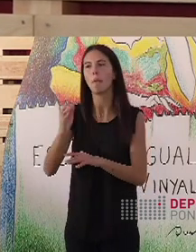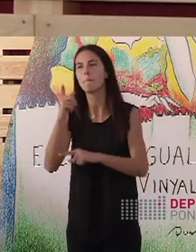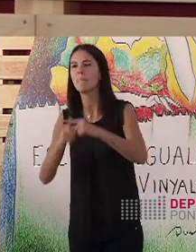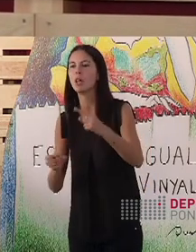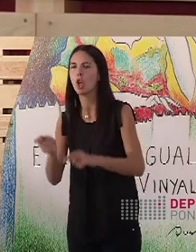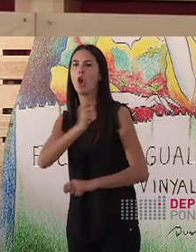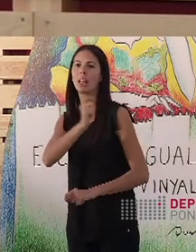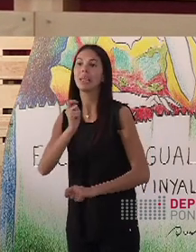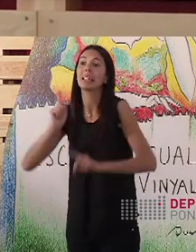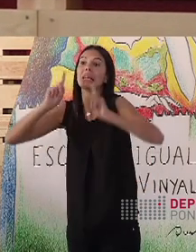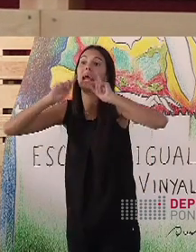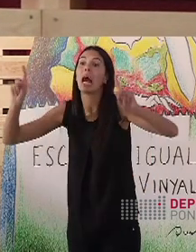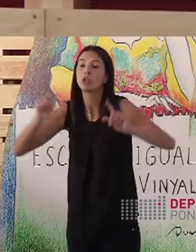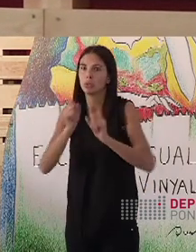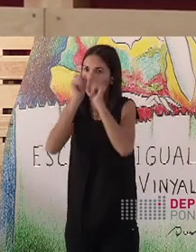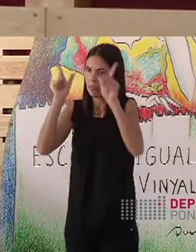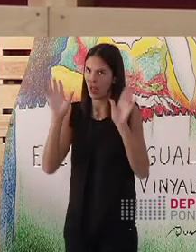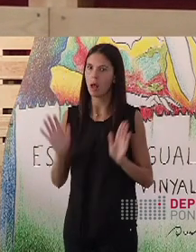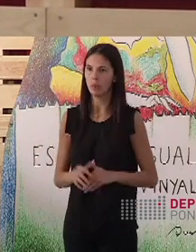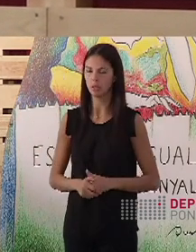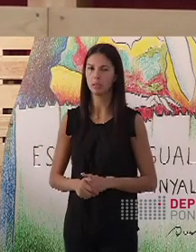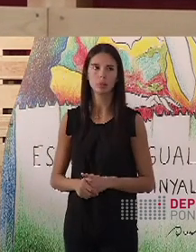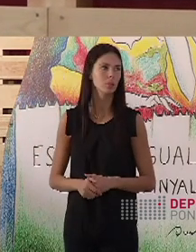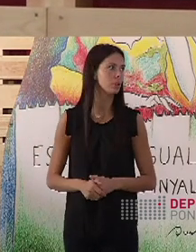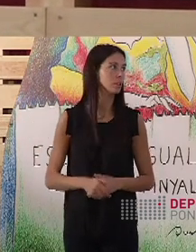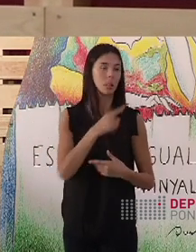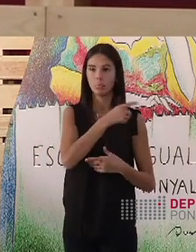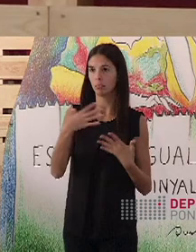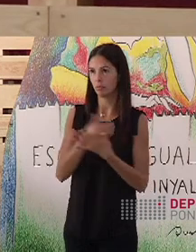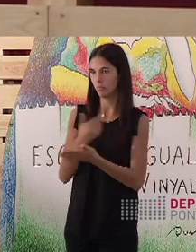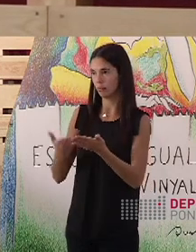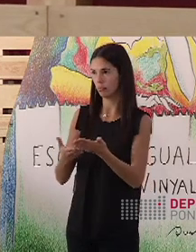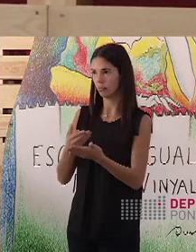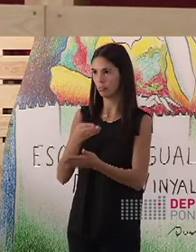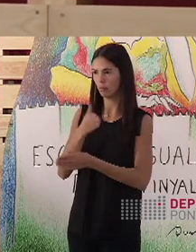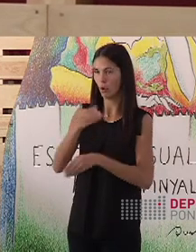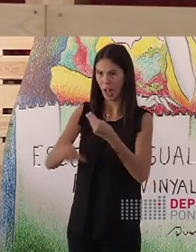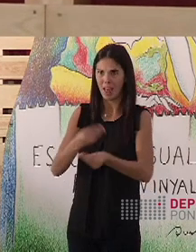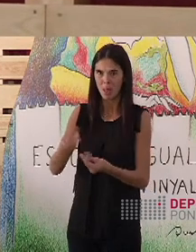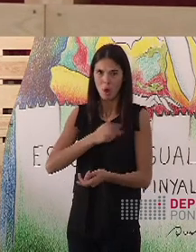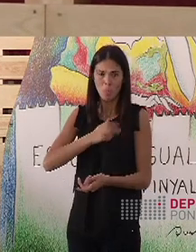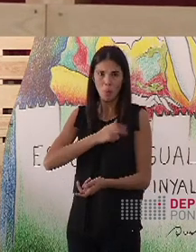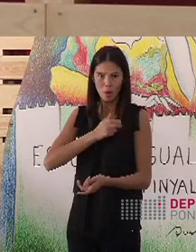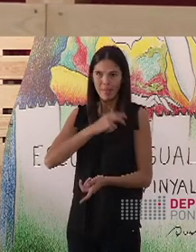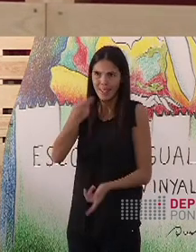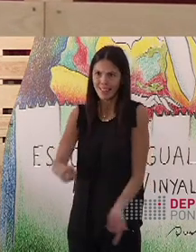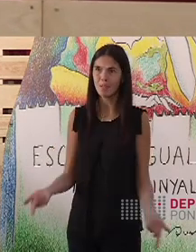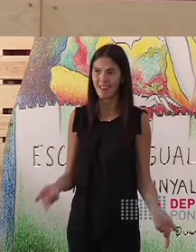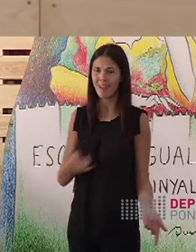si te llegas a enterar. E aquí todo o mundo va. Los propios policías tamén, claro, de